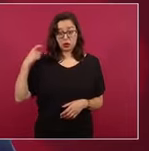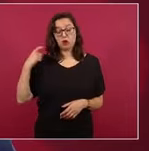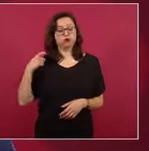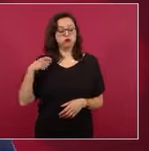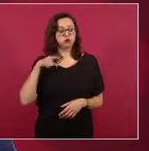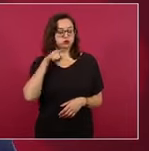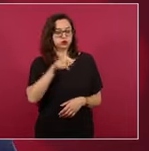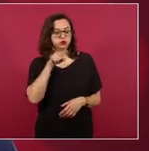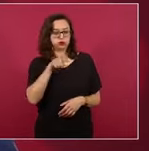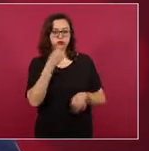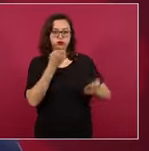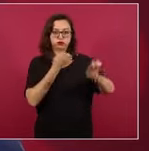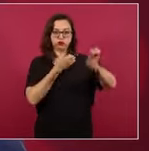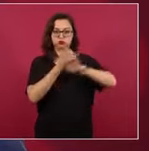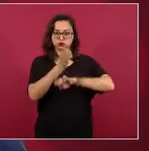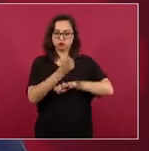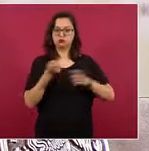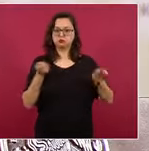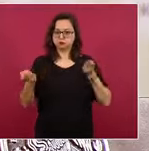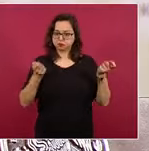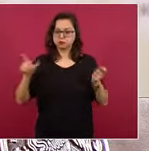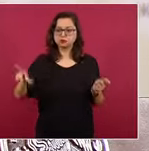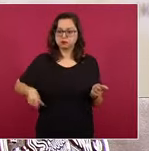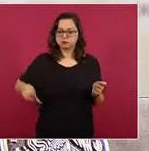un estado bien gobernado,